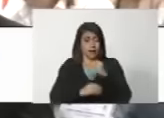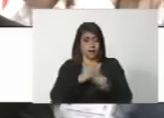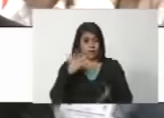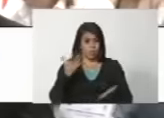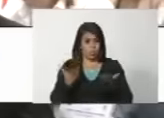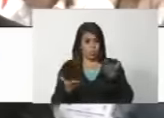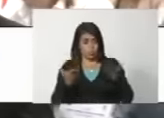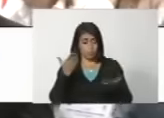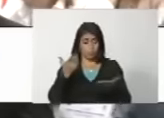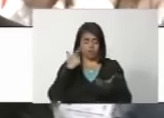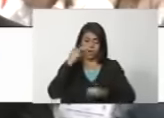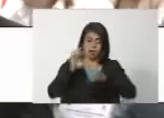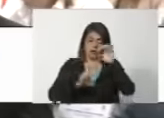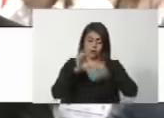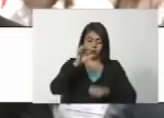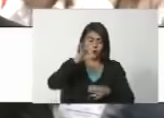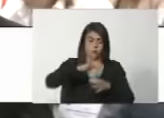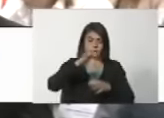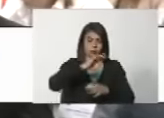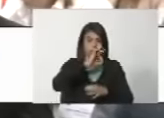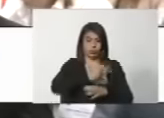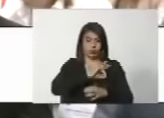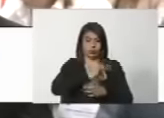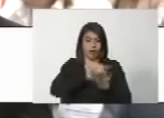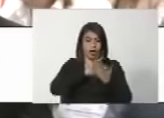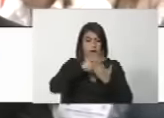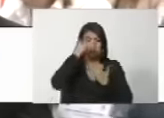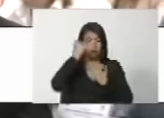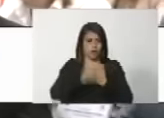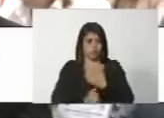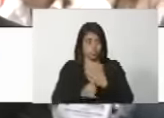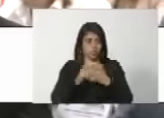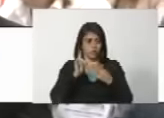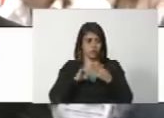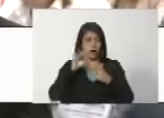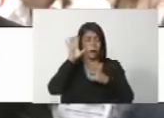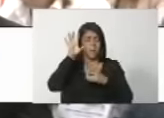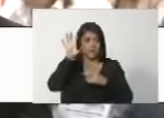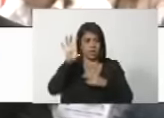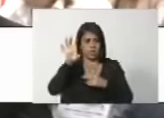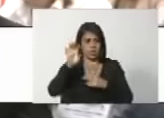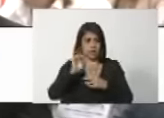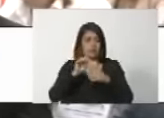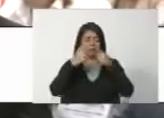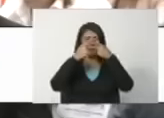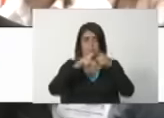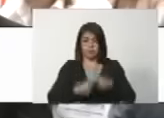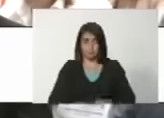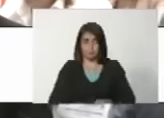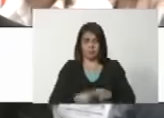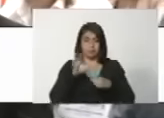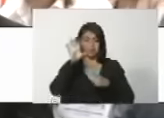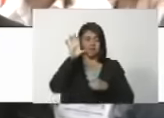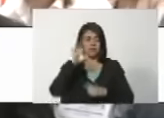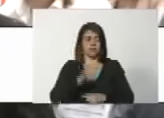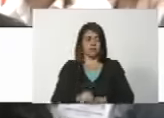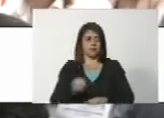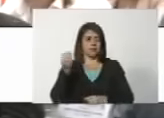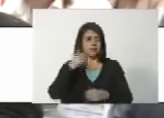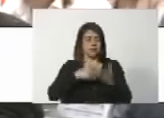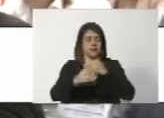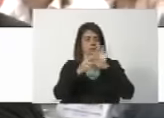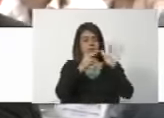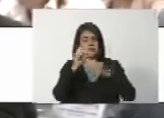balance de la inversión social en los proyectos de país, en los presupuestos de la nación, más